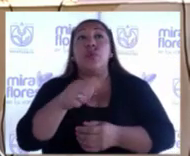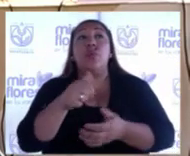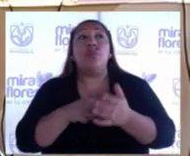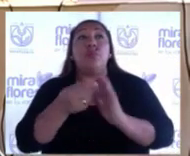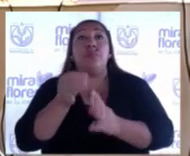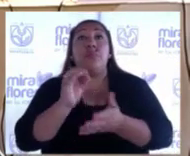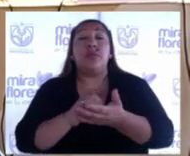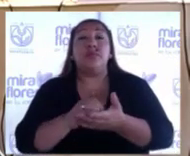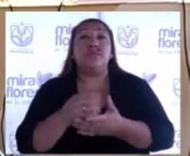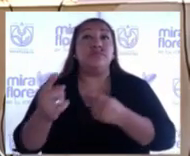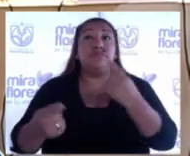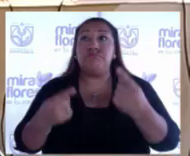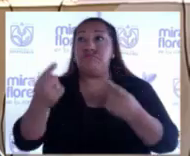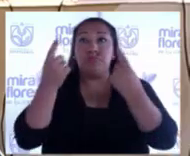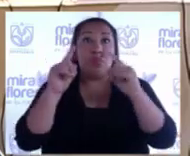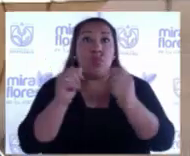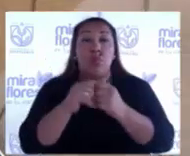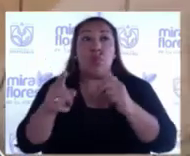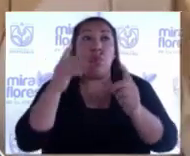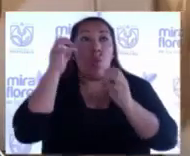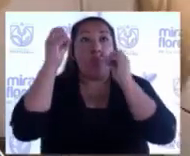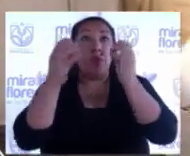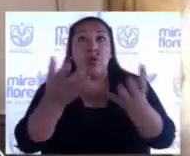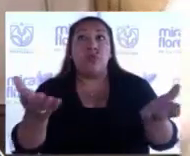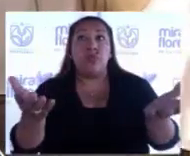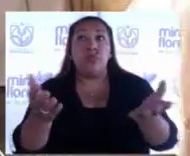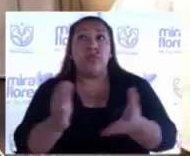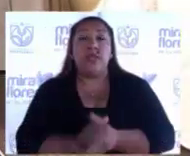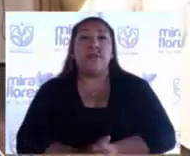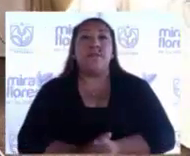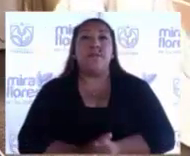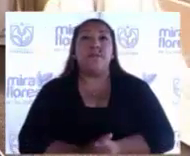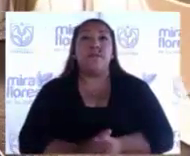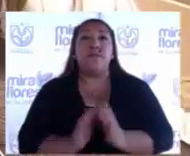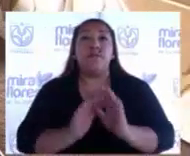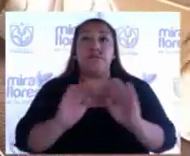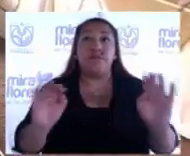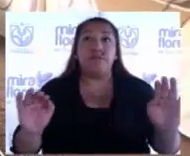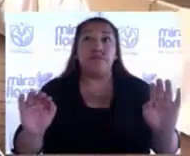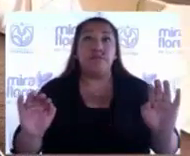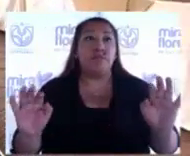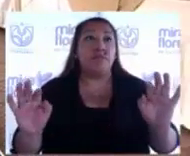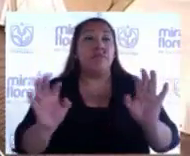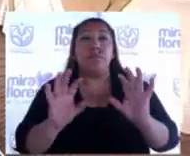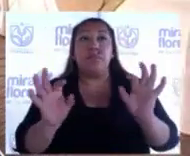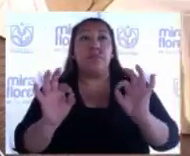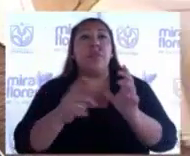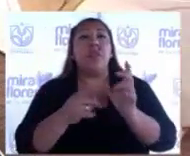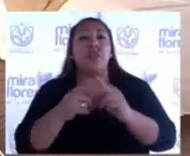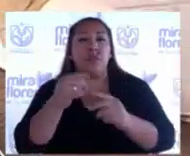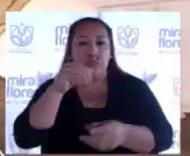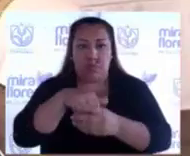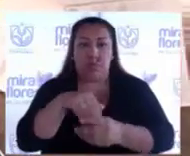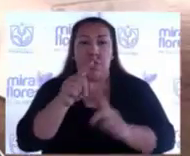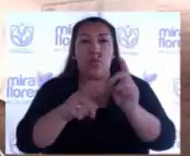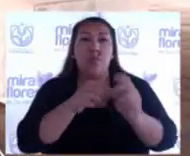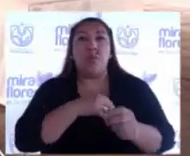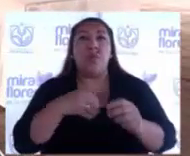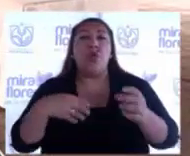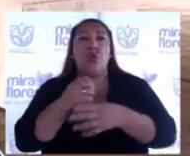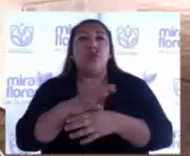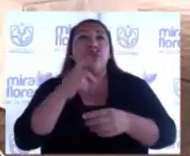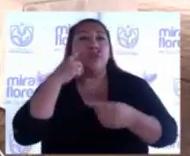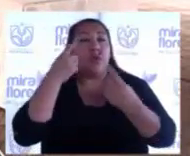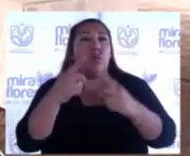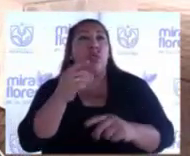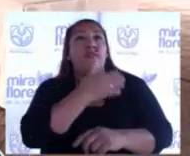punto, alguna discrepancia con relación a lo expresado? Si no hay ningún otro tema, procederemos a votar. Aquellos miembros del Consejo